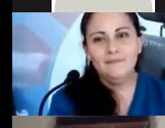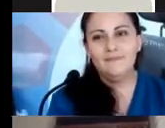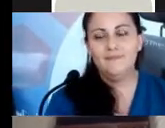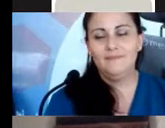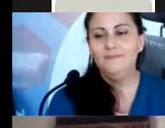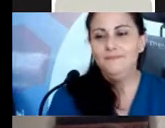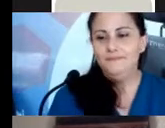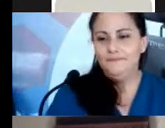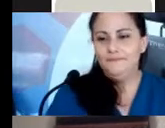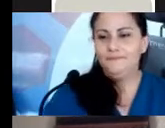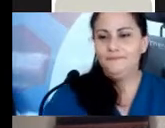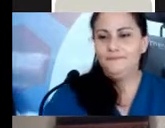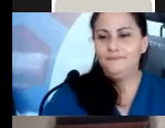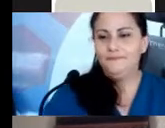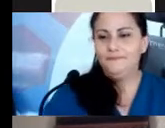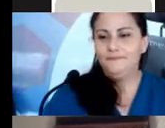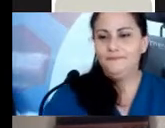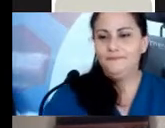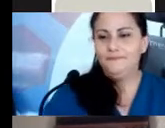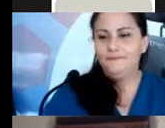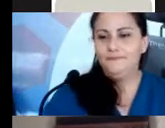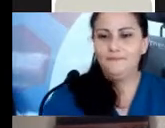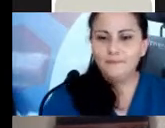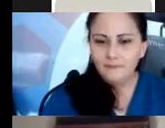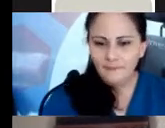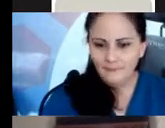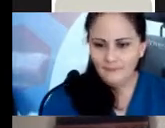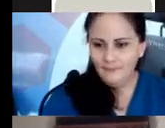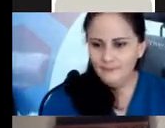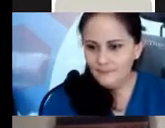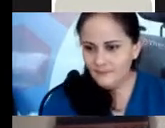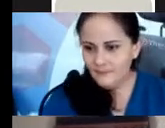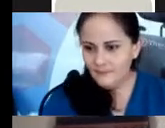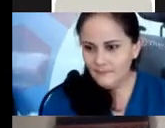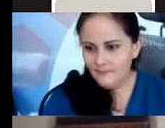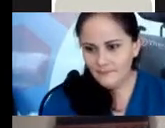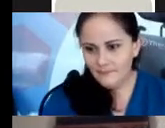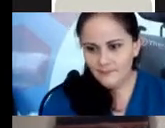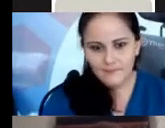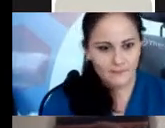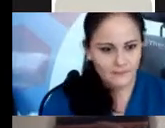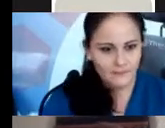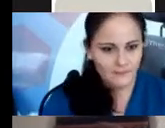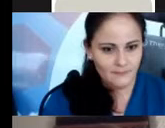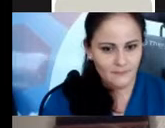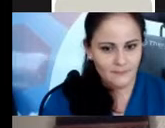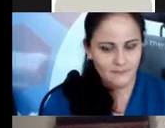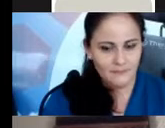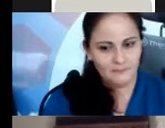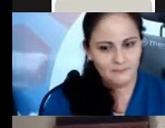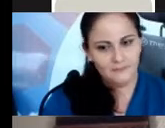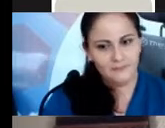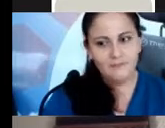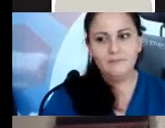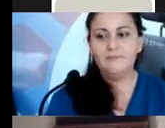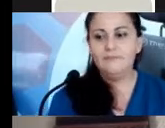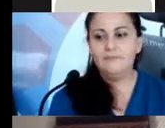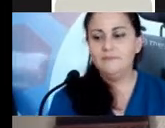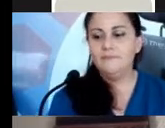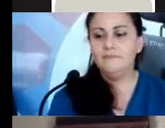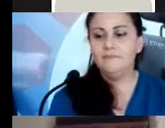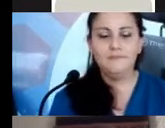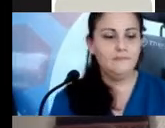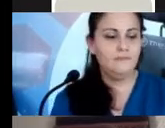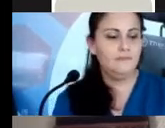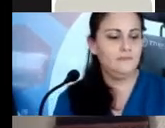garage típico americano, ¿ok? Y desde ahí fue desarrollando cosas que realmente revolucionaron el mundo, otras